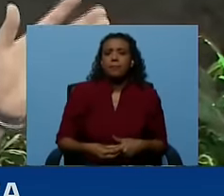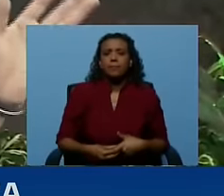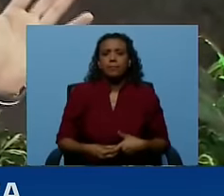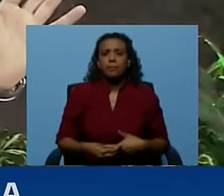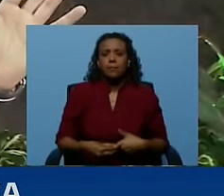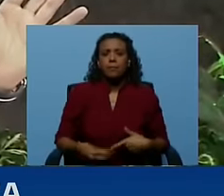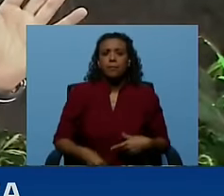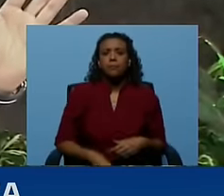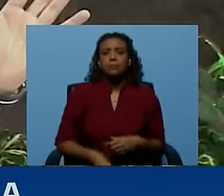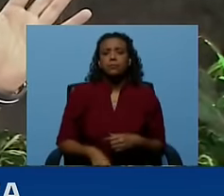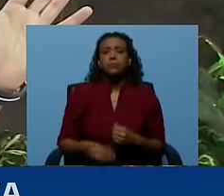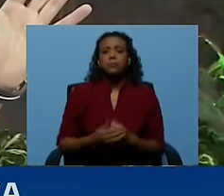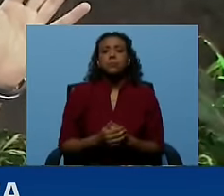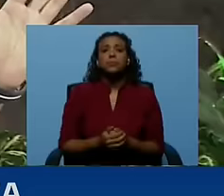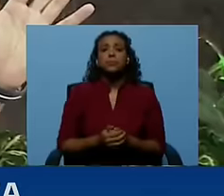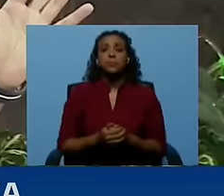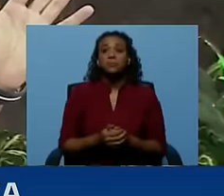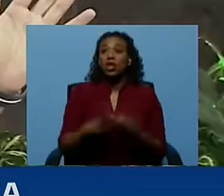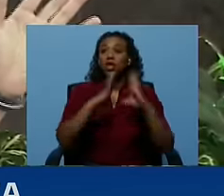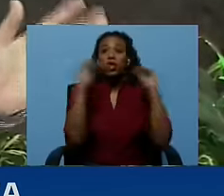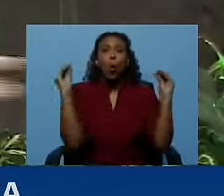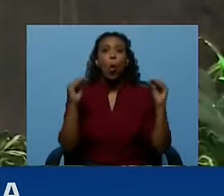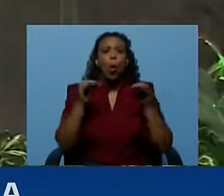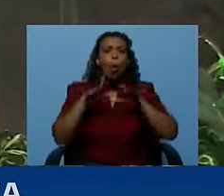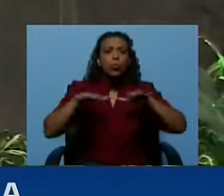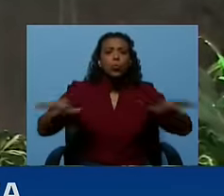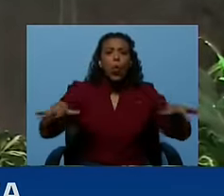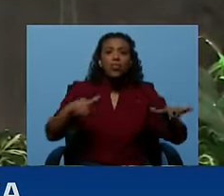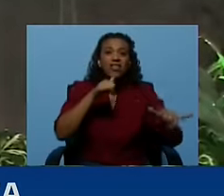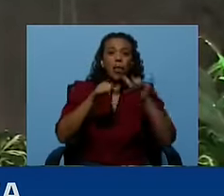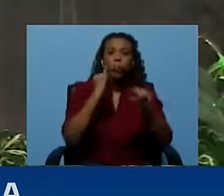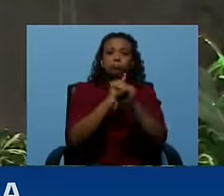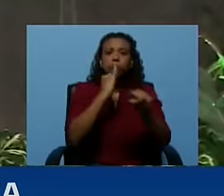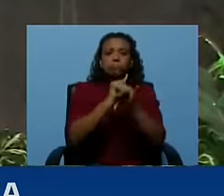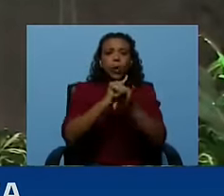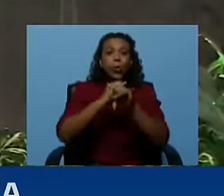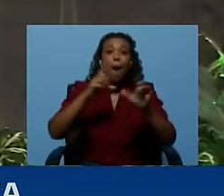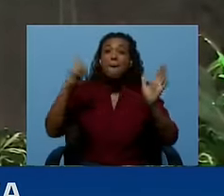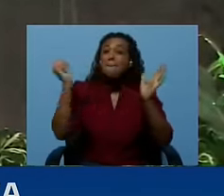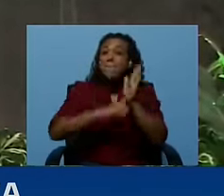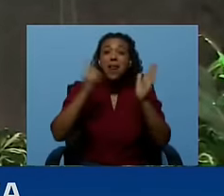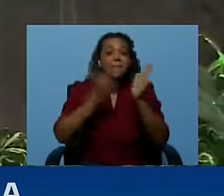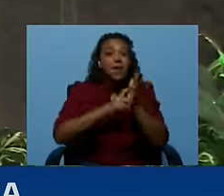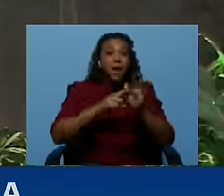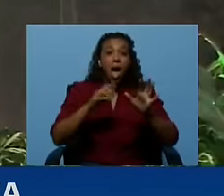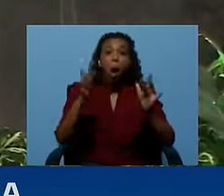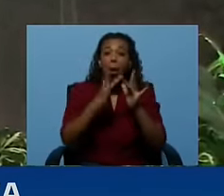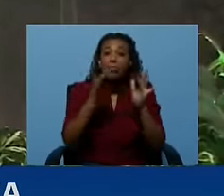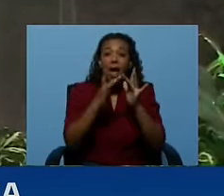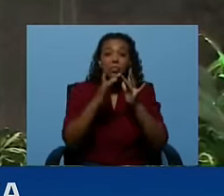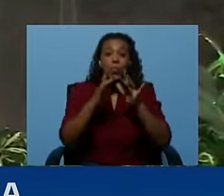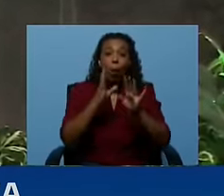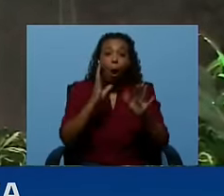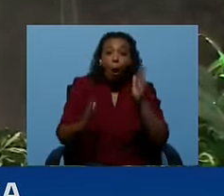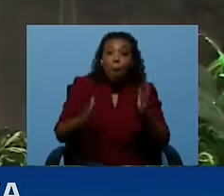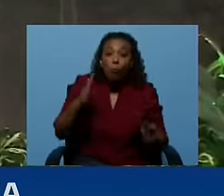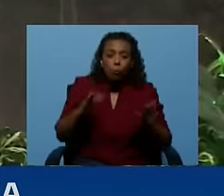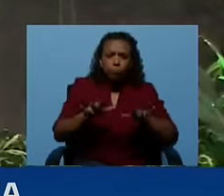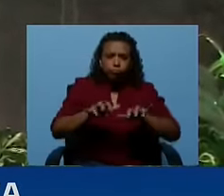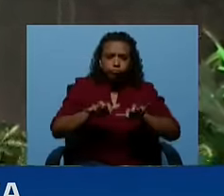agarró todas las granjas de voz que tienen, son miles. Que sigan